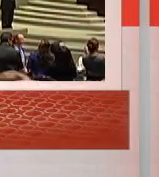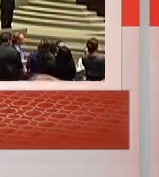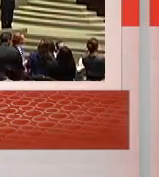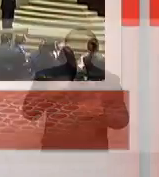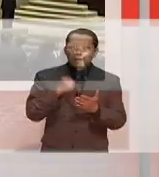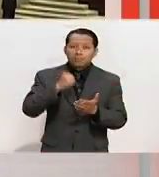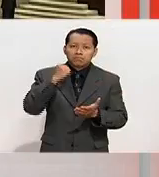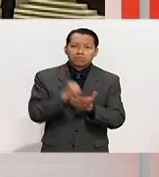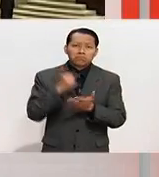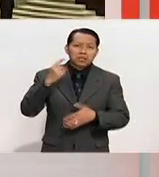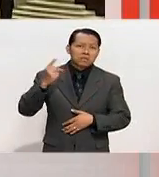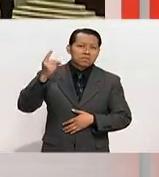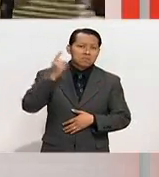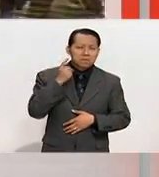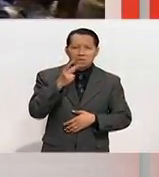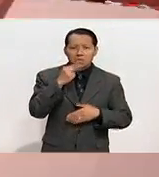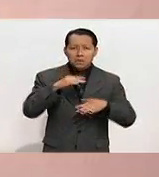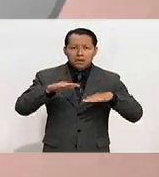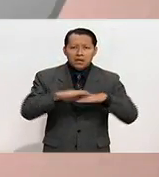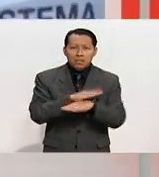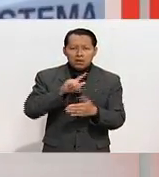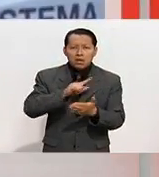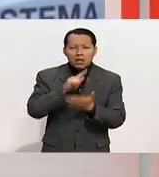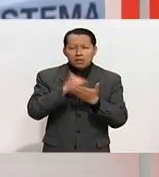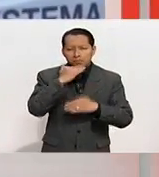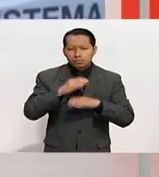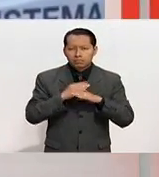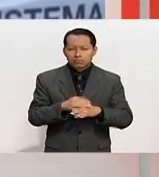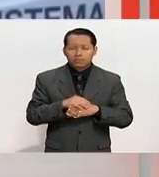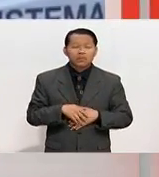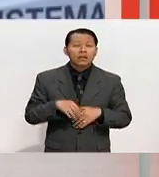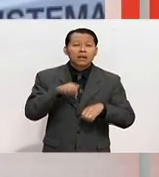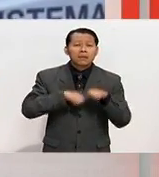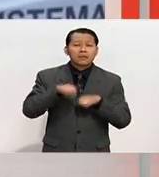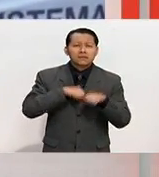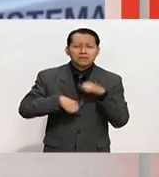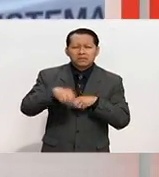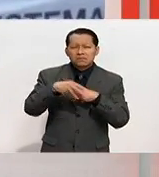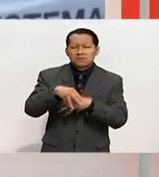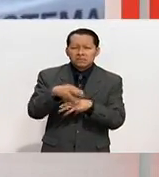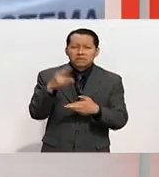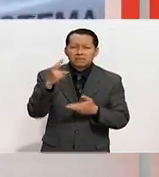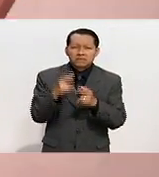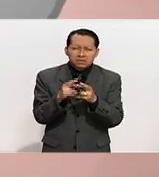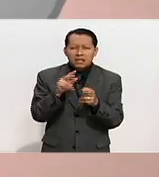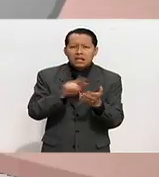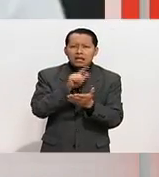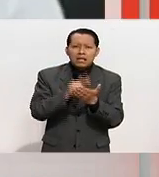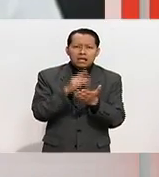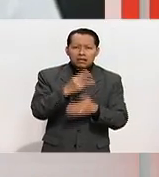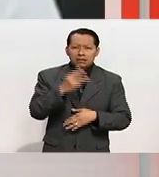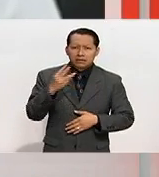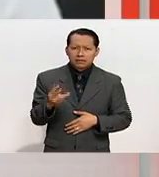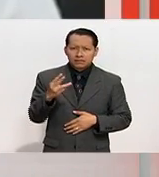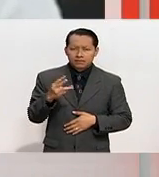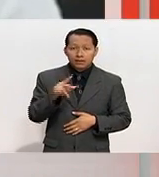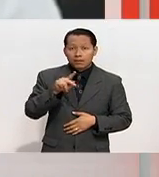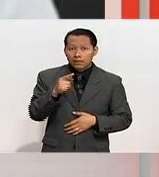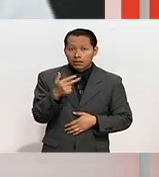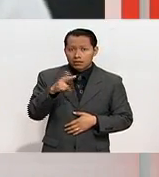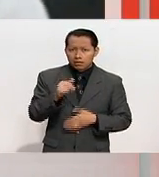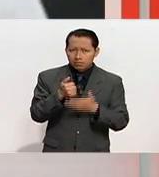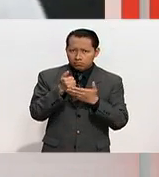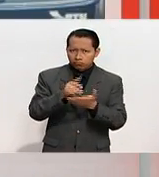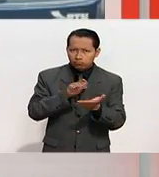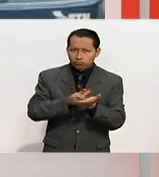Aprueban diputados sin cambio la ley anticorrupción. Empresarios protestan en contra de la ley 3 de 3. La PGR ayudará en